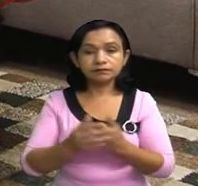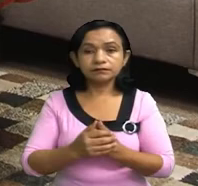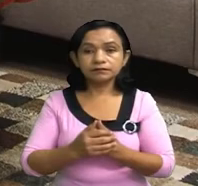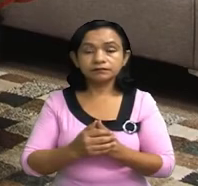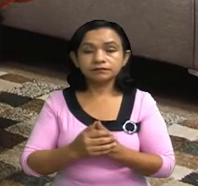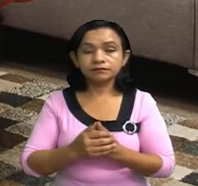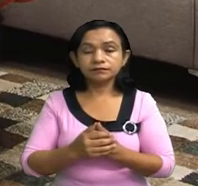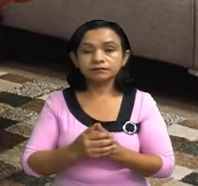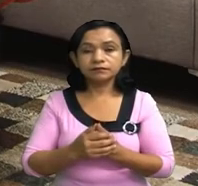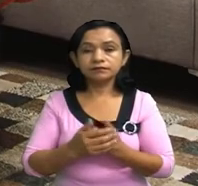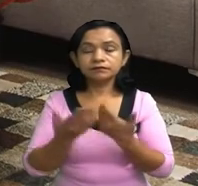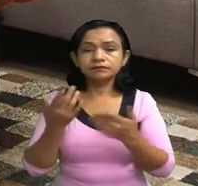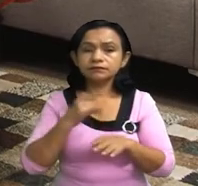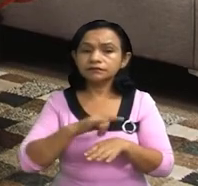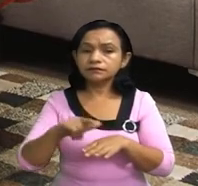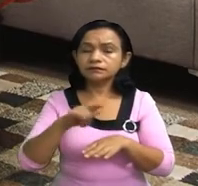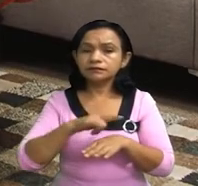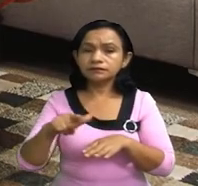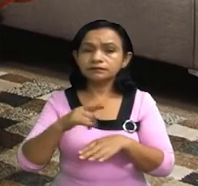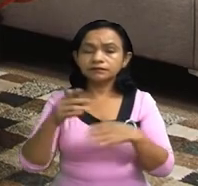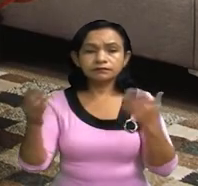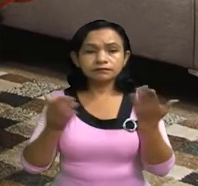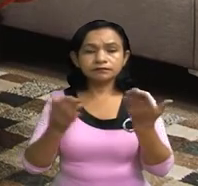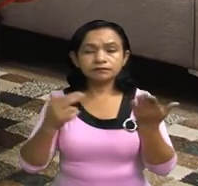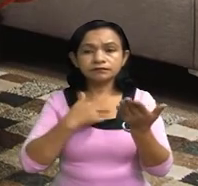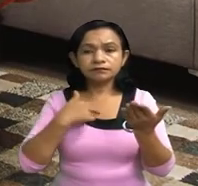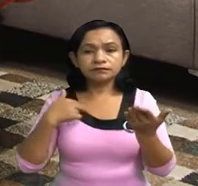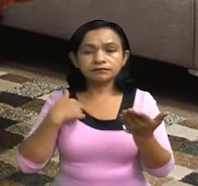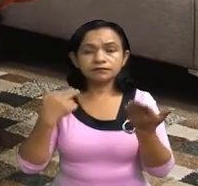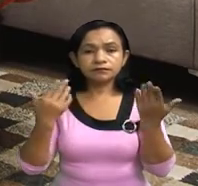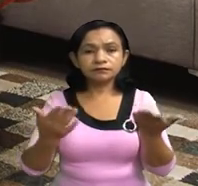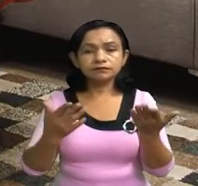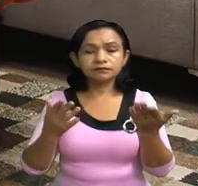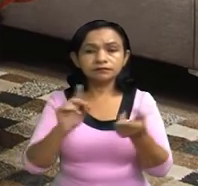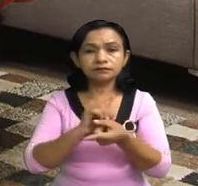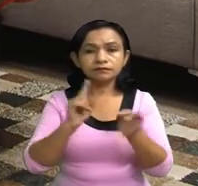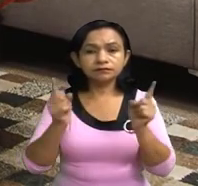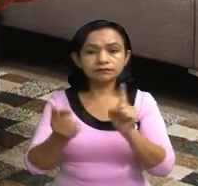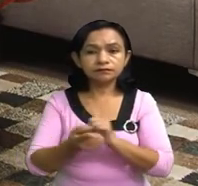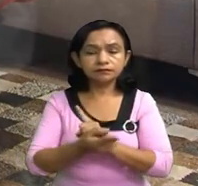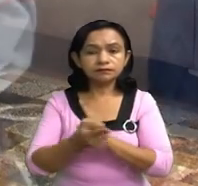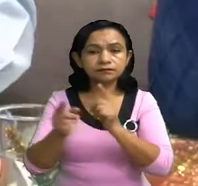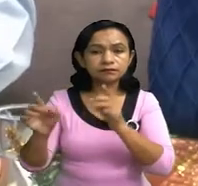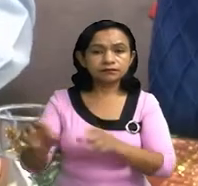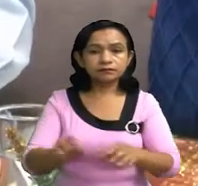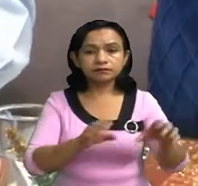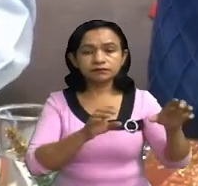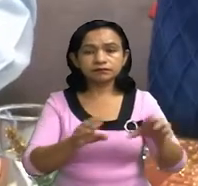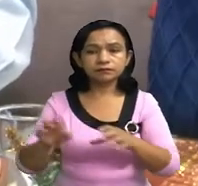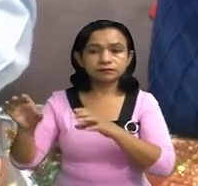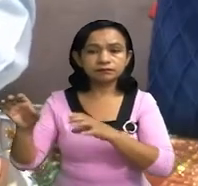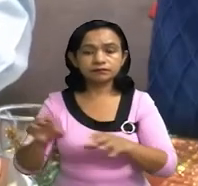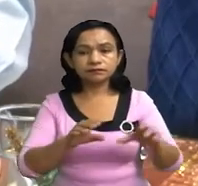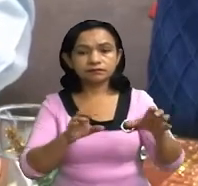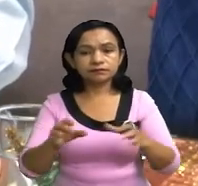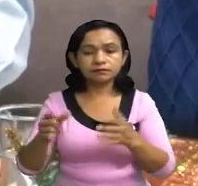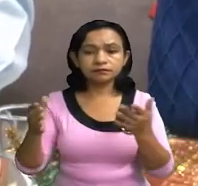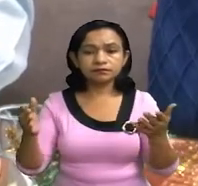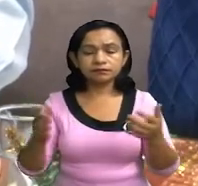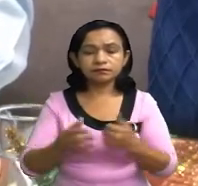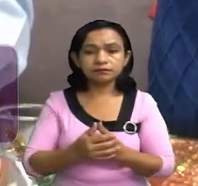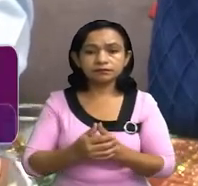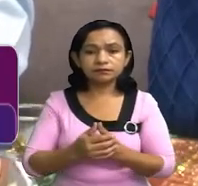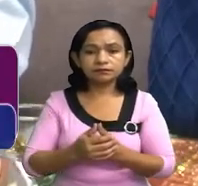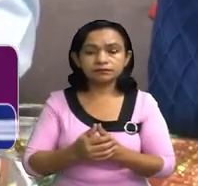entonces busquen cómo hacer un cambio en sus actitudes, porque si siguen